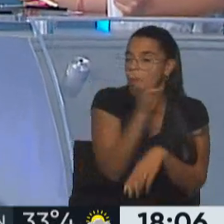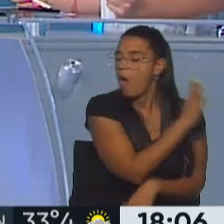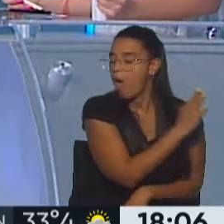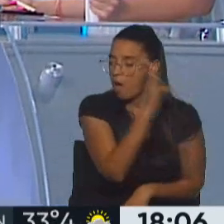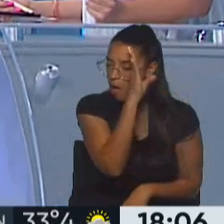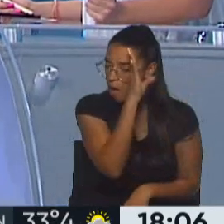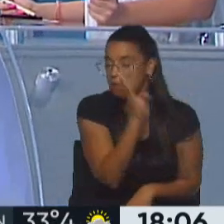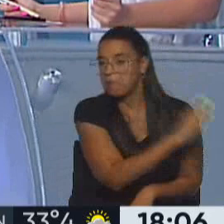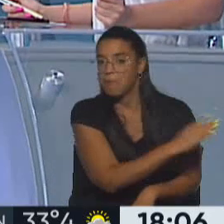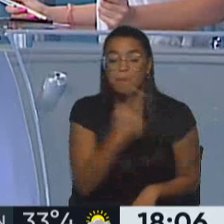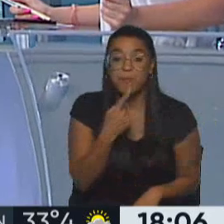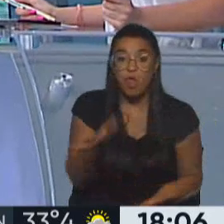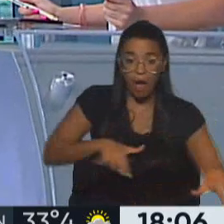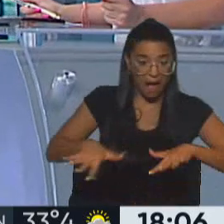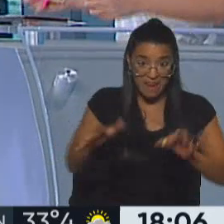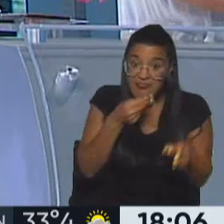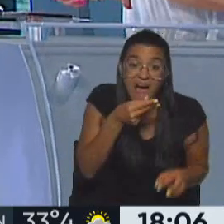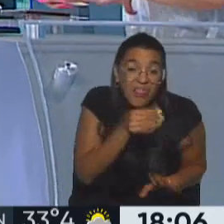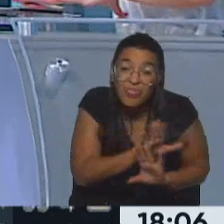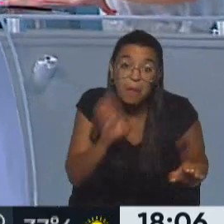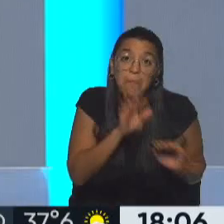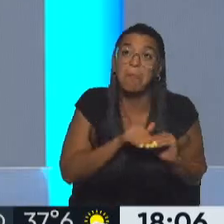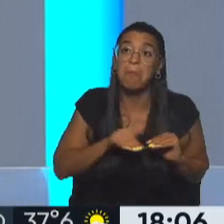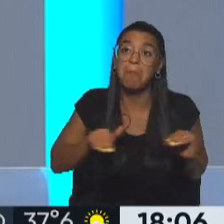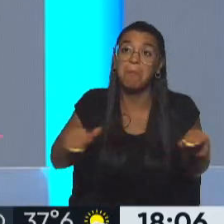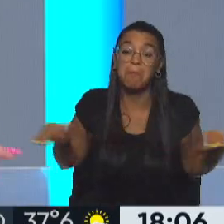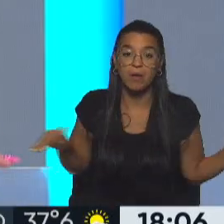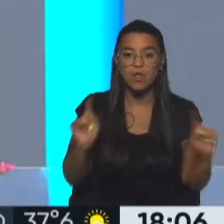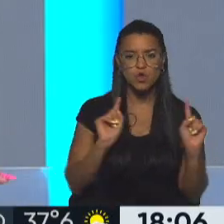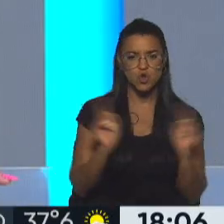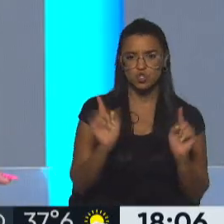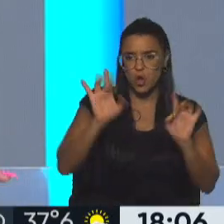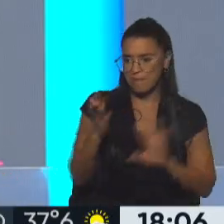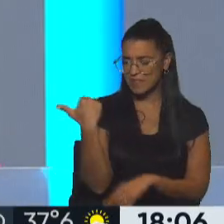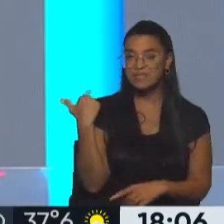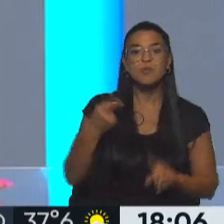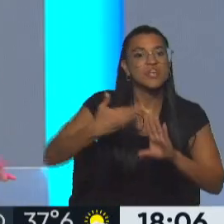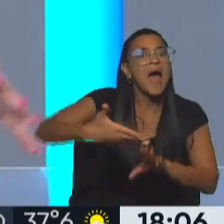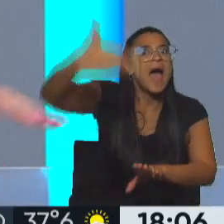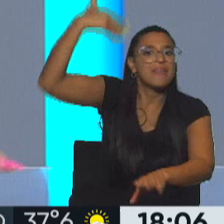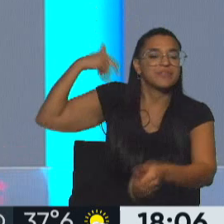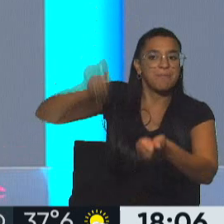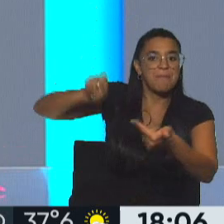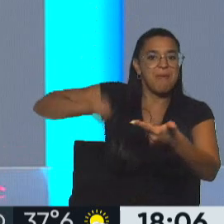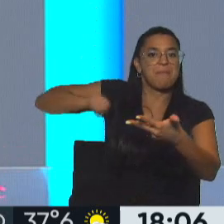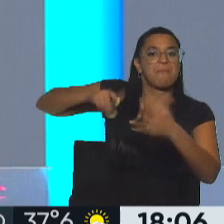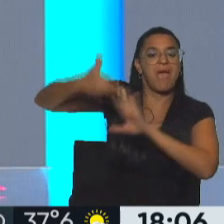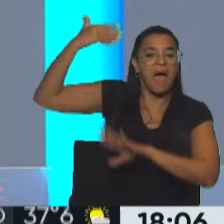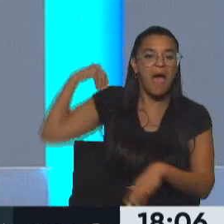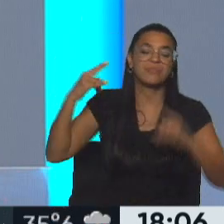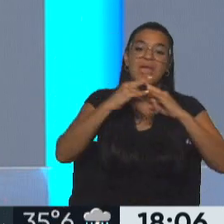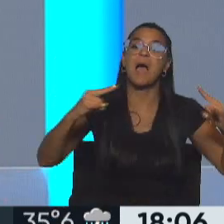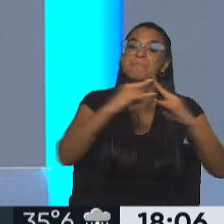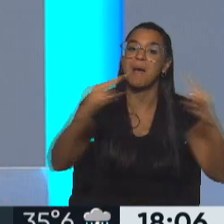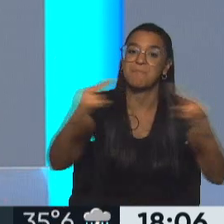sino no accionó políticamente exactamente exactamente y no solo en el momento sino esto que ya se viene gestando desde hace meses hablamos de los campamentos